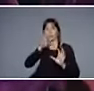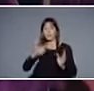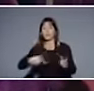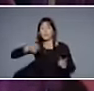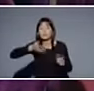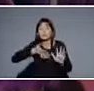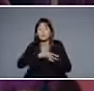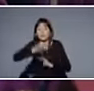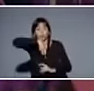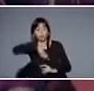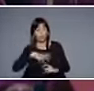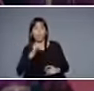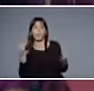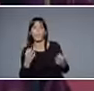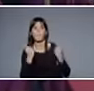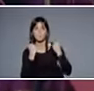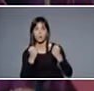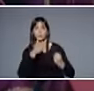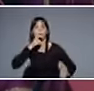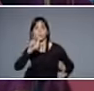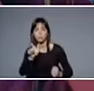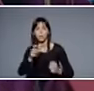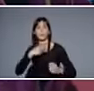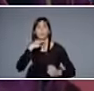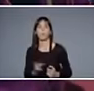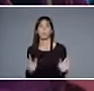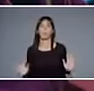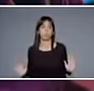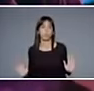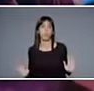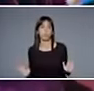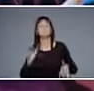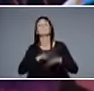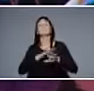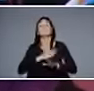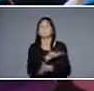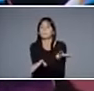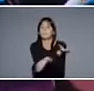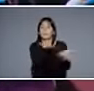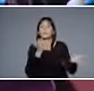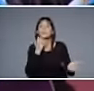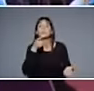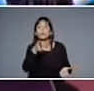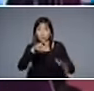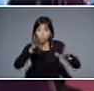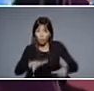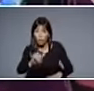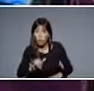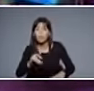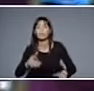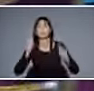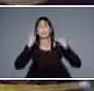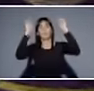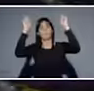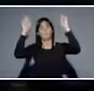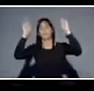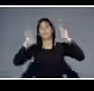verdad es la voz, la fuerza y la palabra. Para todos ustedes, si estás ahí, manifiéstate.